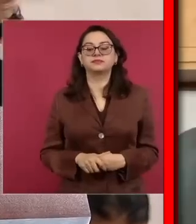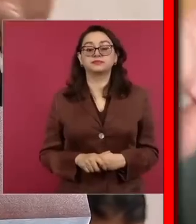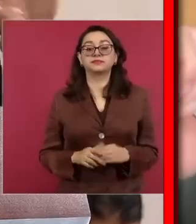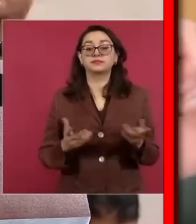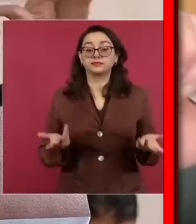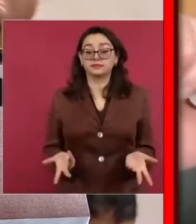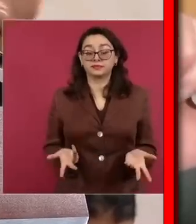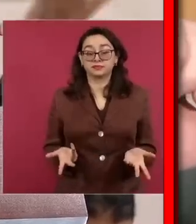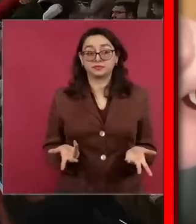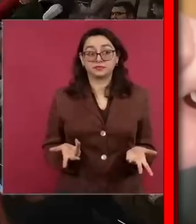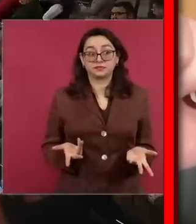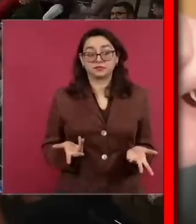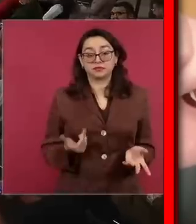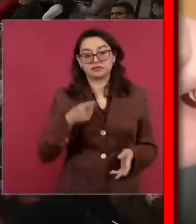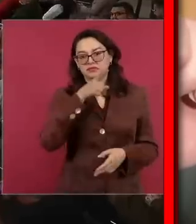México